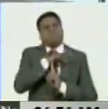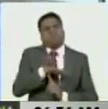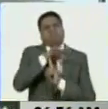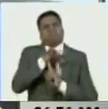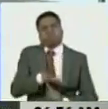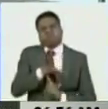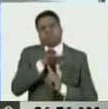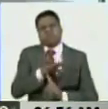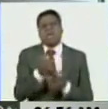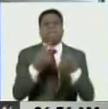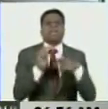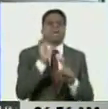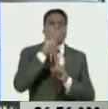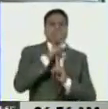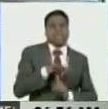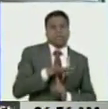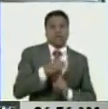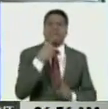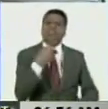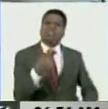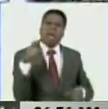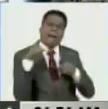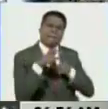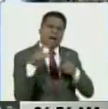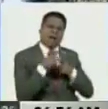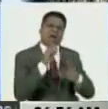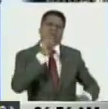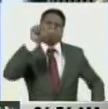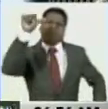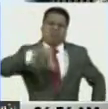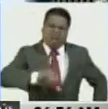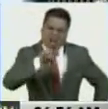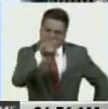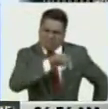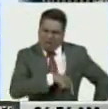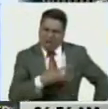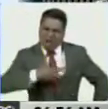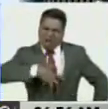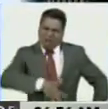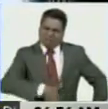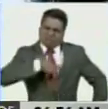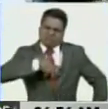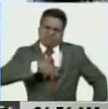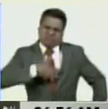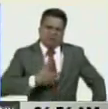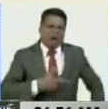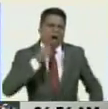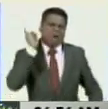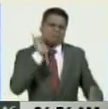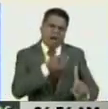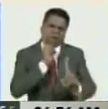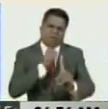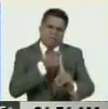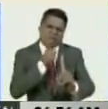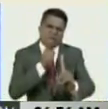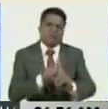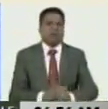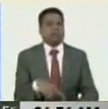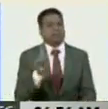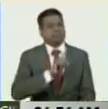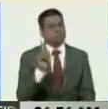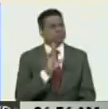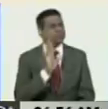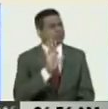presionarlo, decirle palabras incorrectas, amenazarlo, y yo quiero hacer un llamado. Este